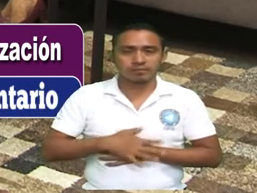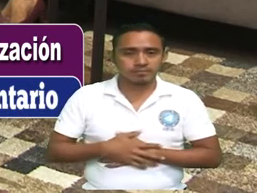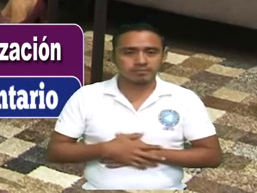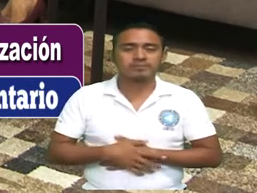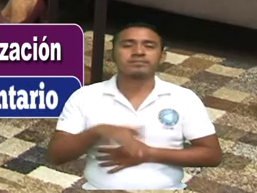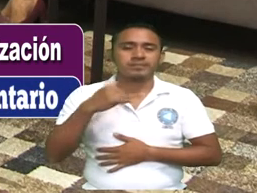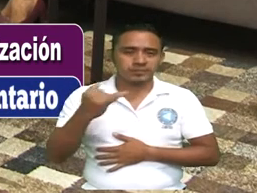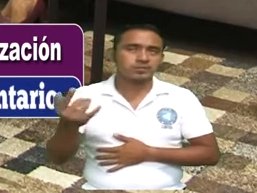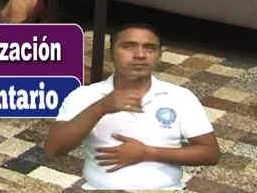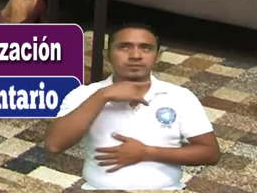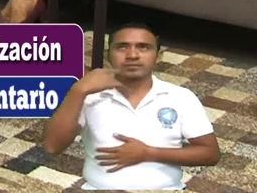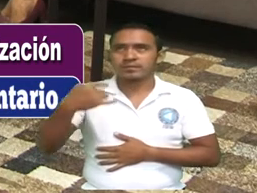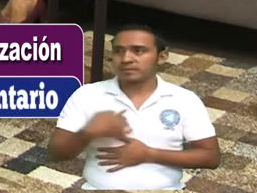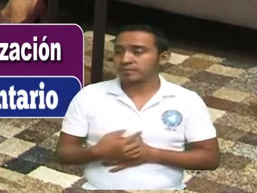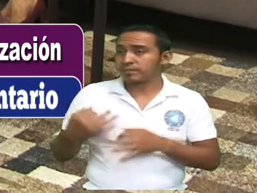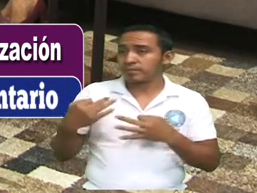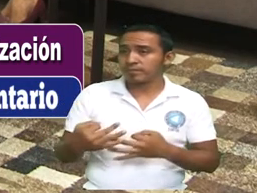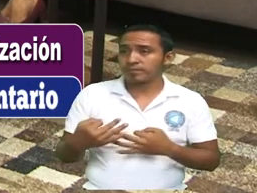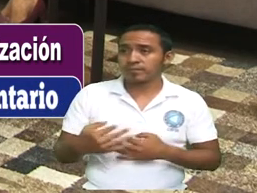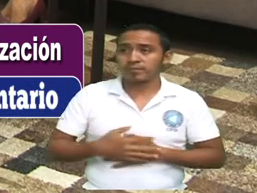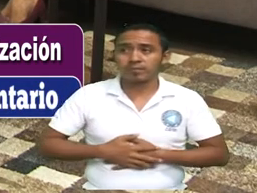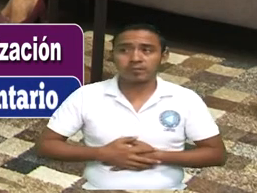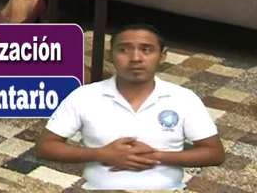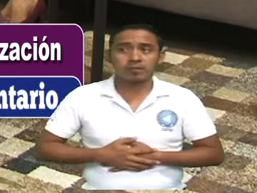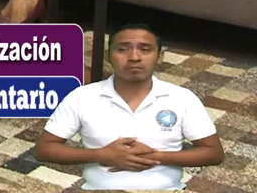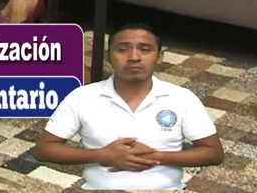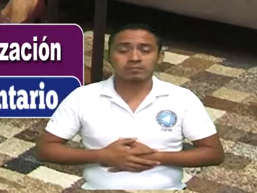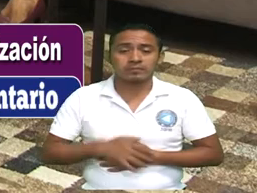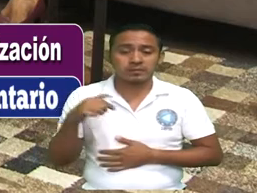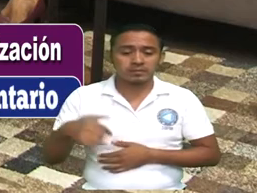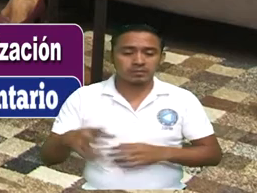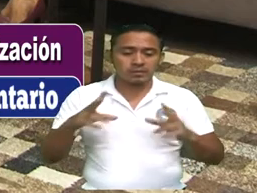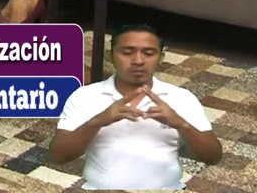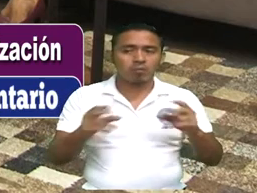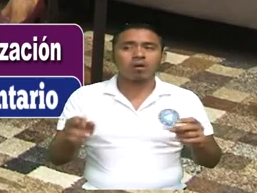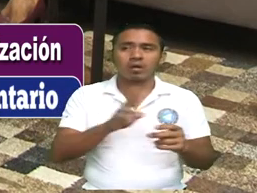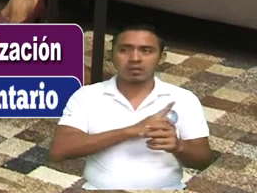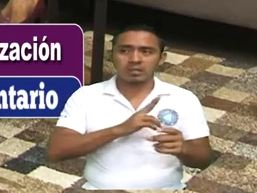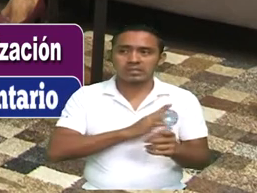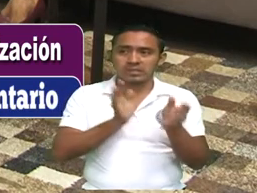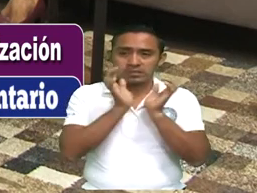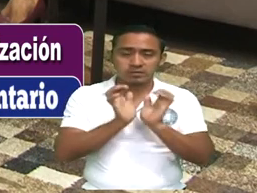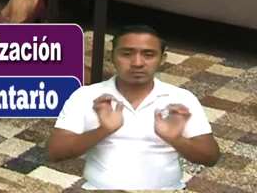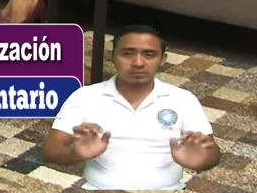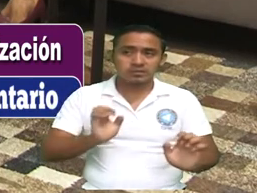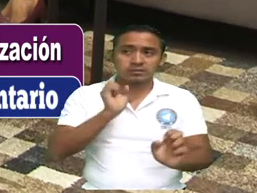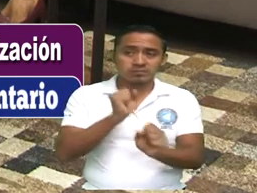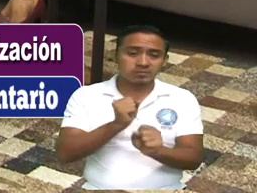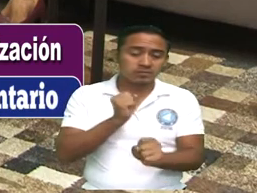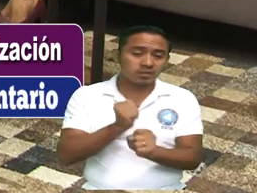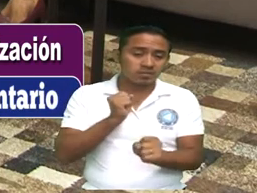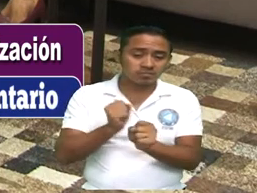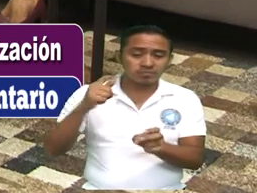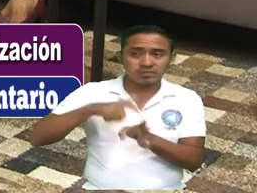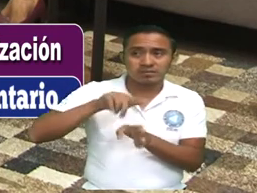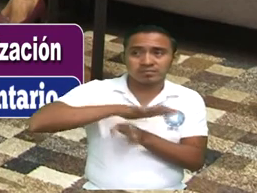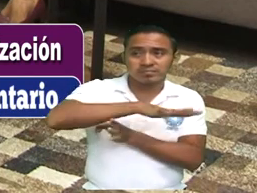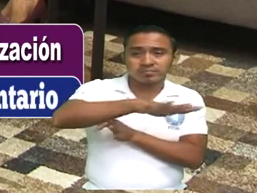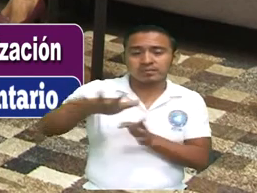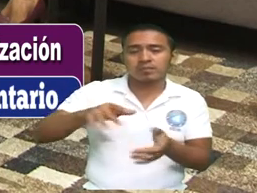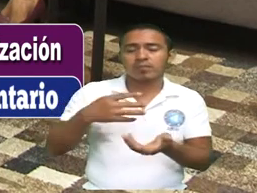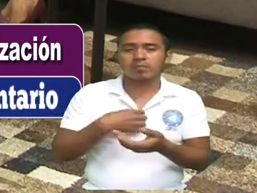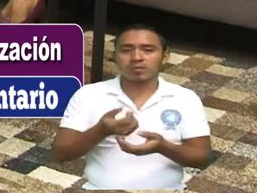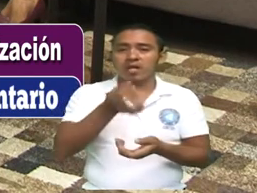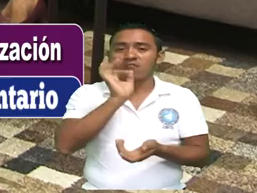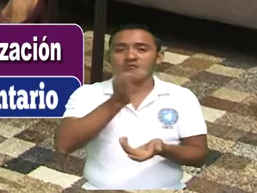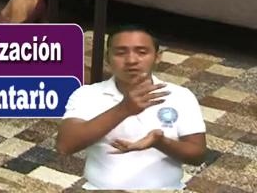una realidad en nuestro país es que todavía hay niños que trabajan en el campo, por ejemplo en los cortes de café,